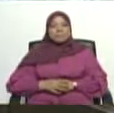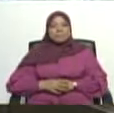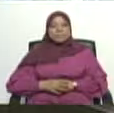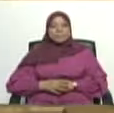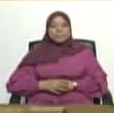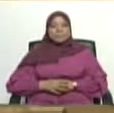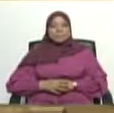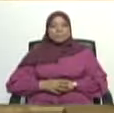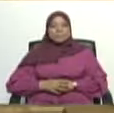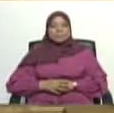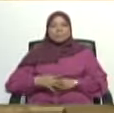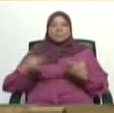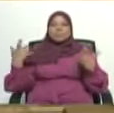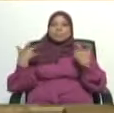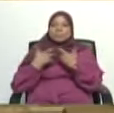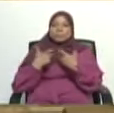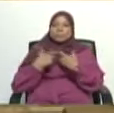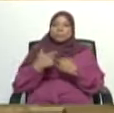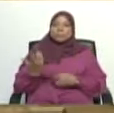La guerra